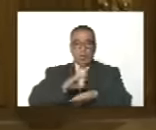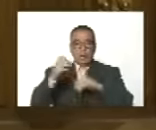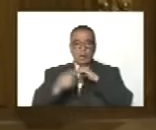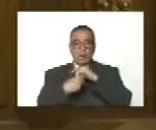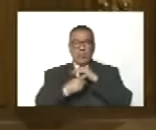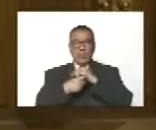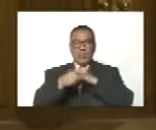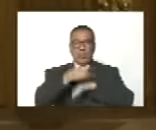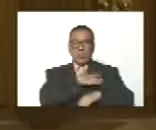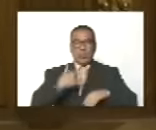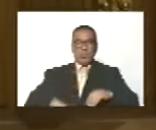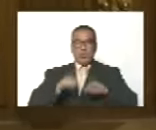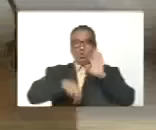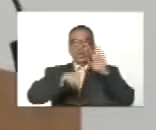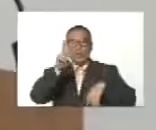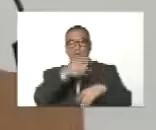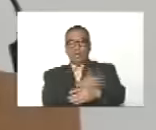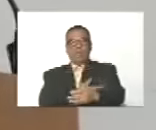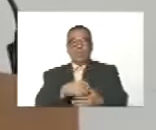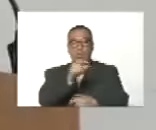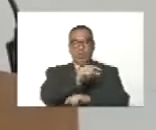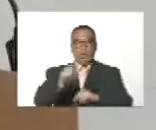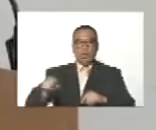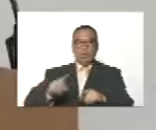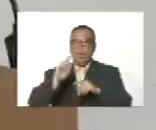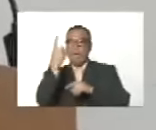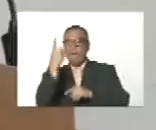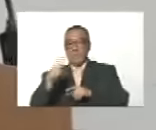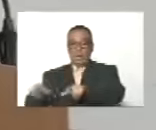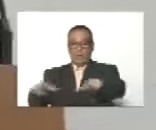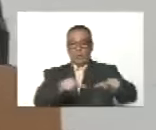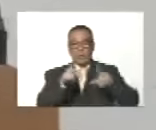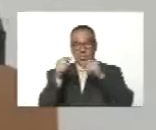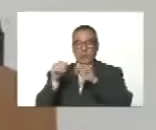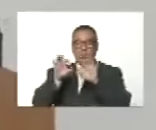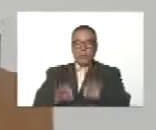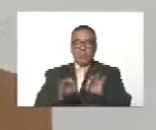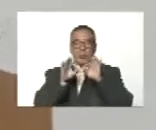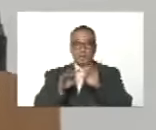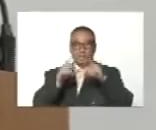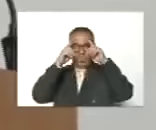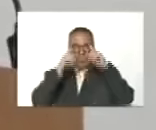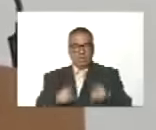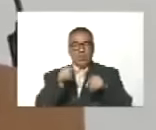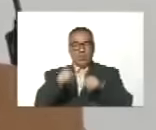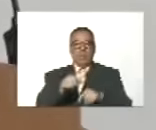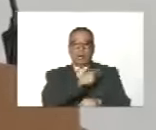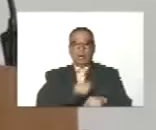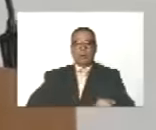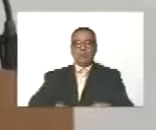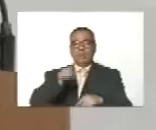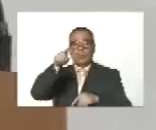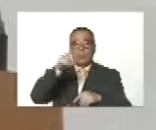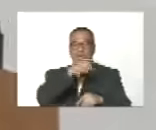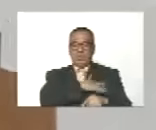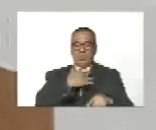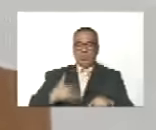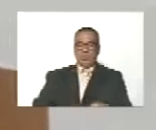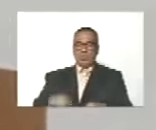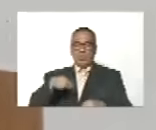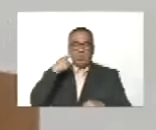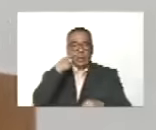tecnológica de China con 12 millones de habitantes. Fue la primera zona económica especial decretada por el presidente Deng Xiaoping. Y hoy la